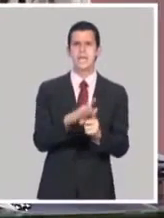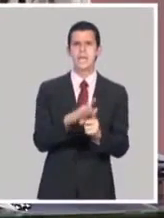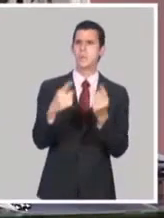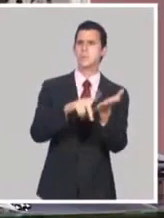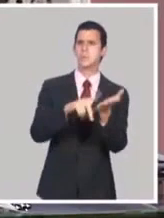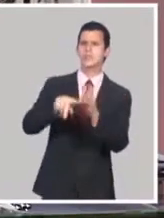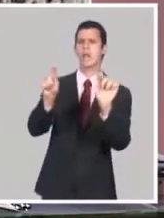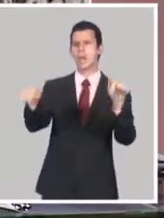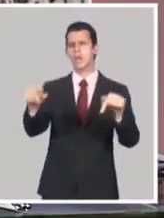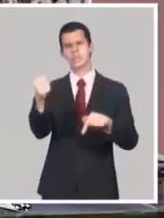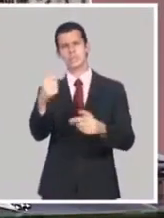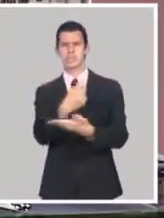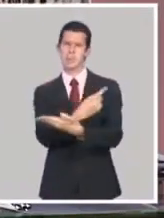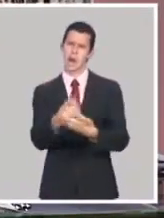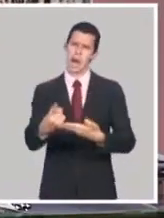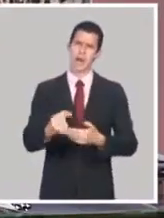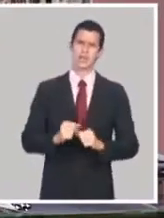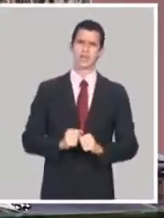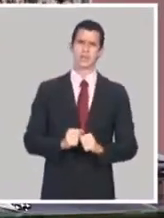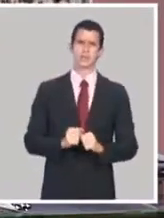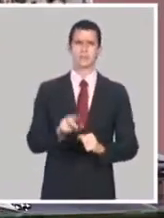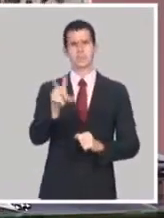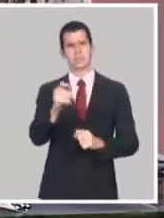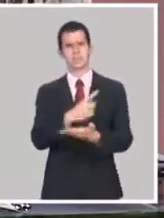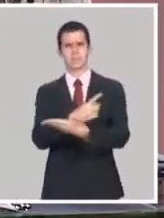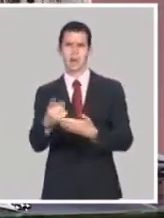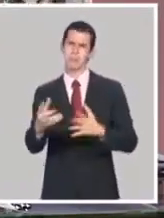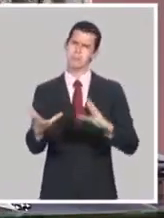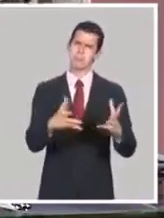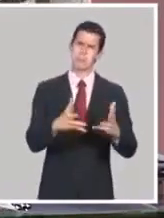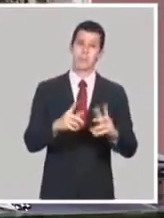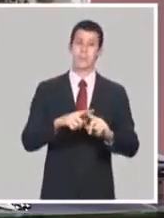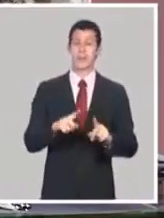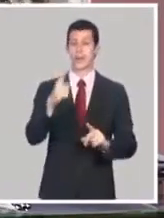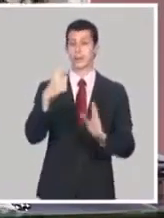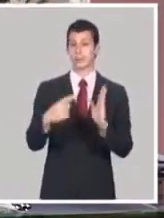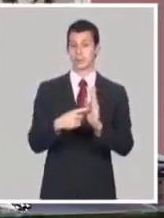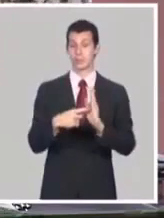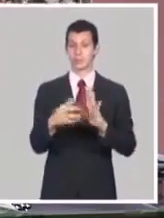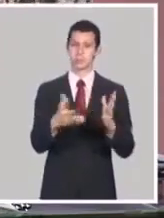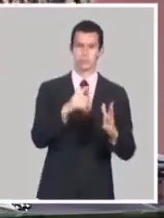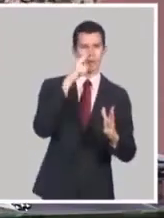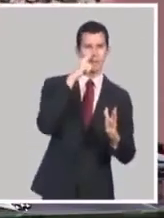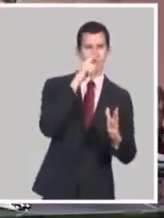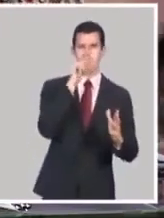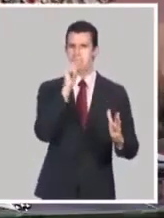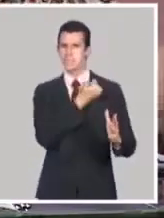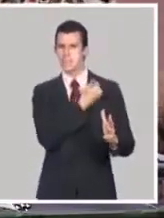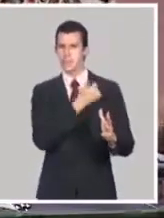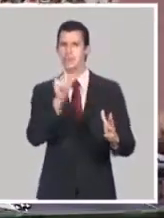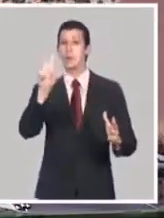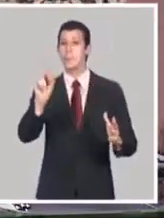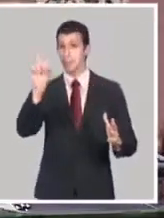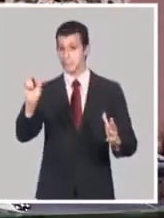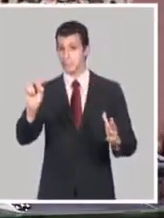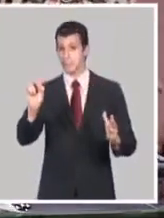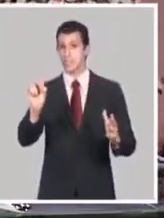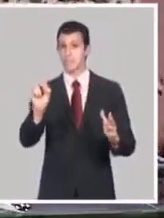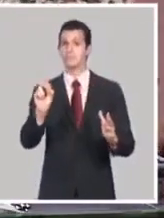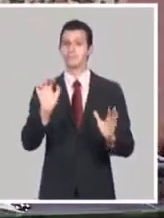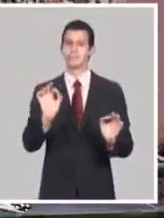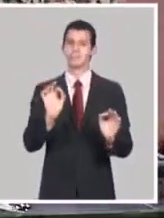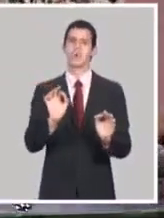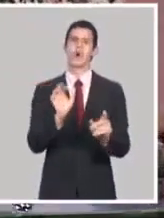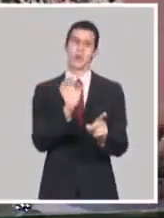desarrollaron menú semana pero el curso se inició terminando es de entre noviembre y diciembre del año 2020